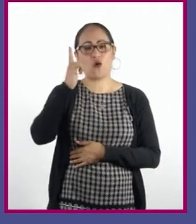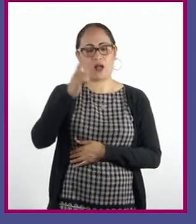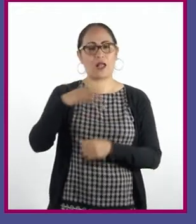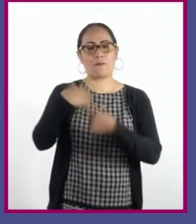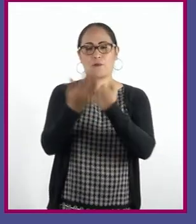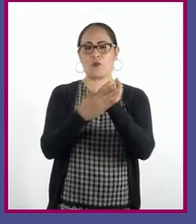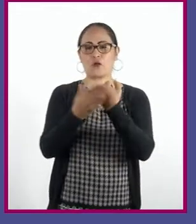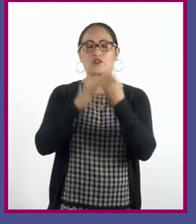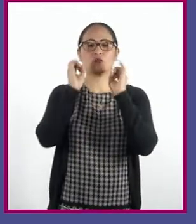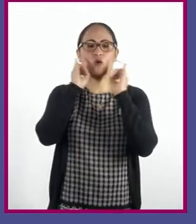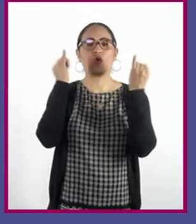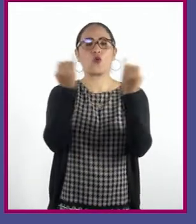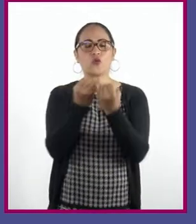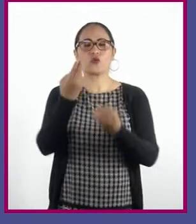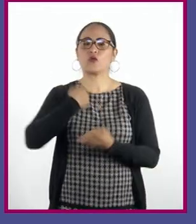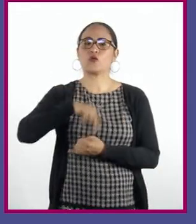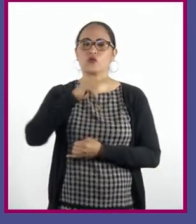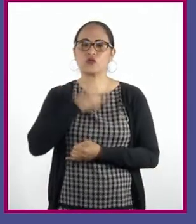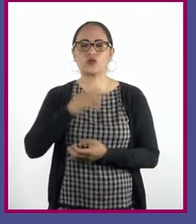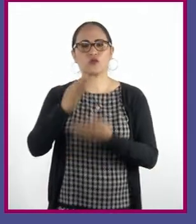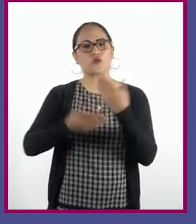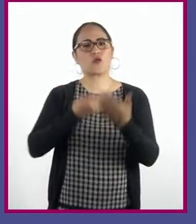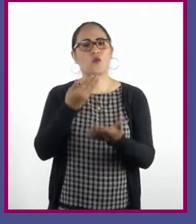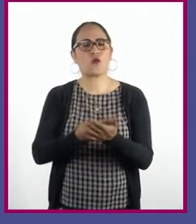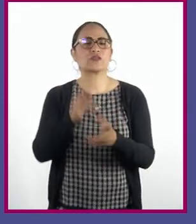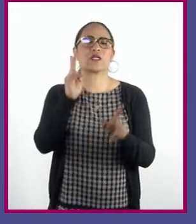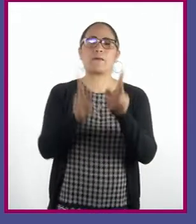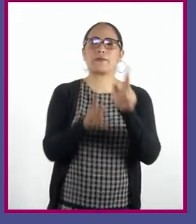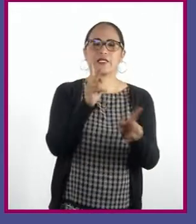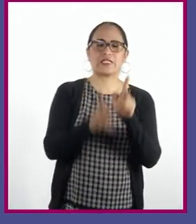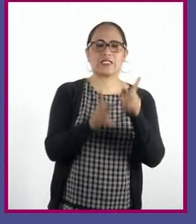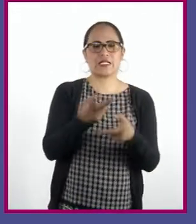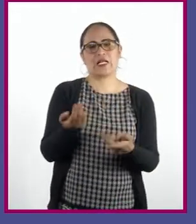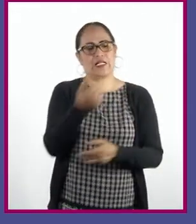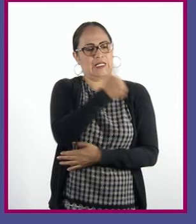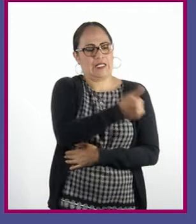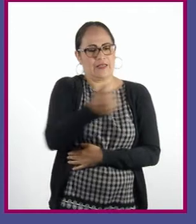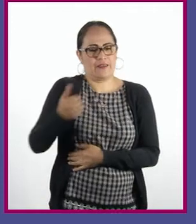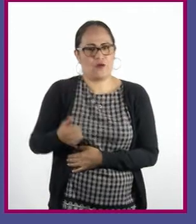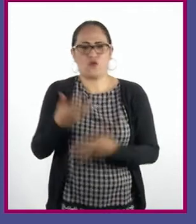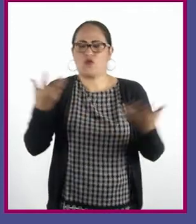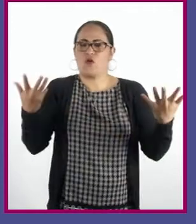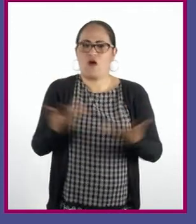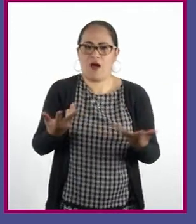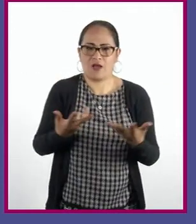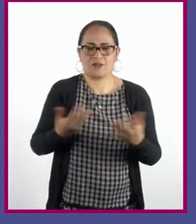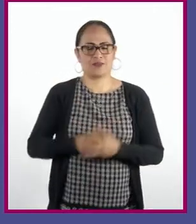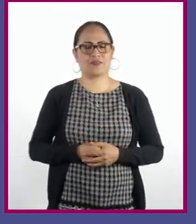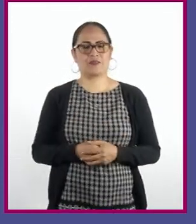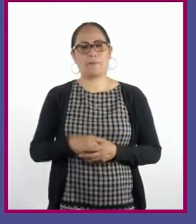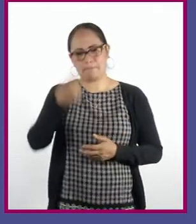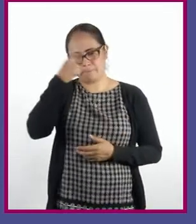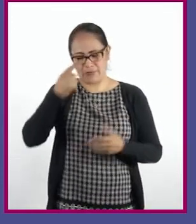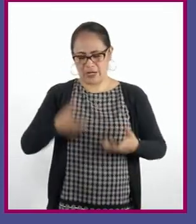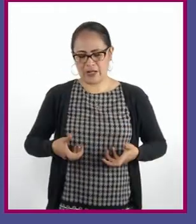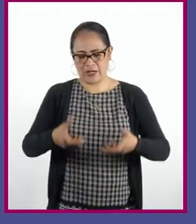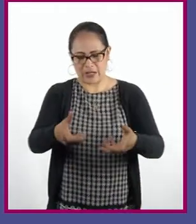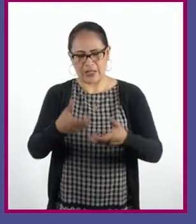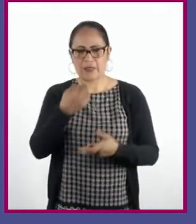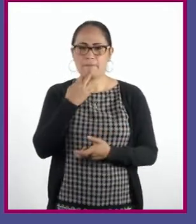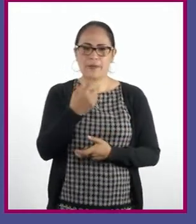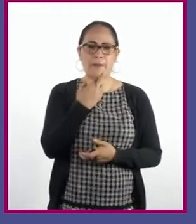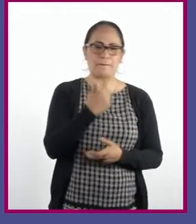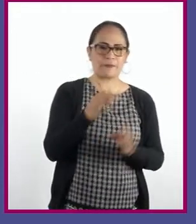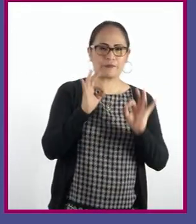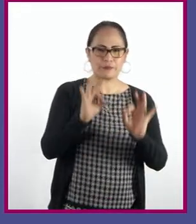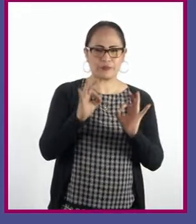junta en la que podamos conversar sobre la propuesta y determinar qué acciones podrían mejorar nuestra privada, en el entendido de que